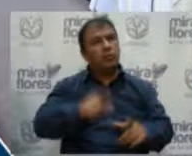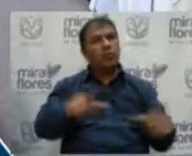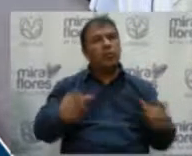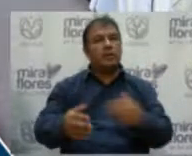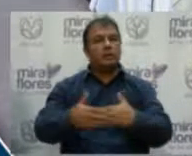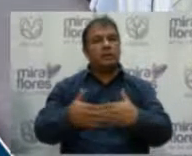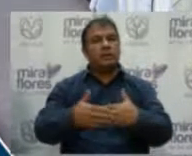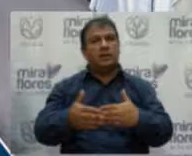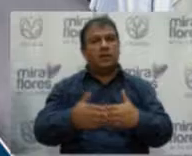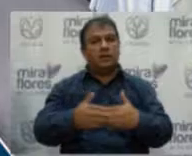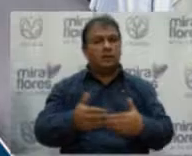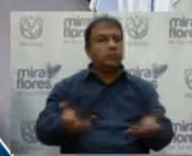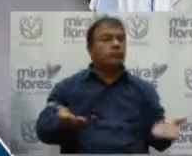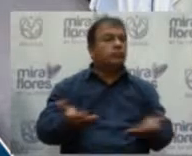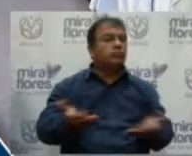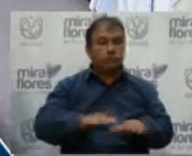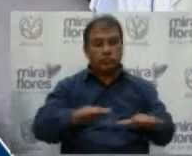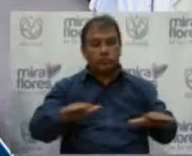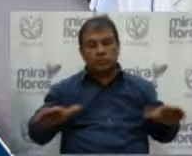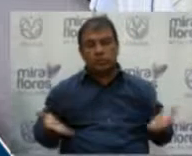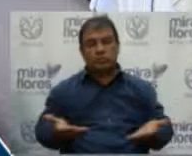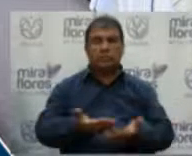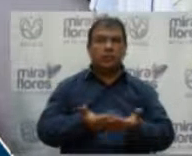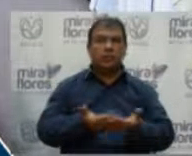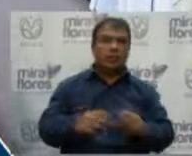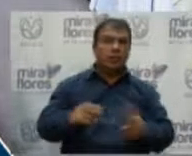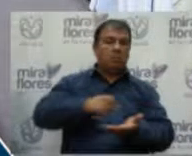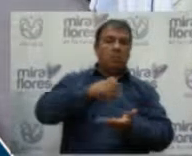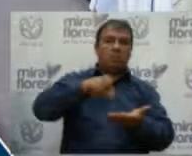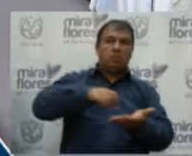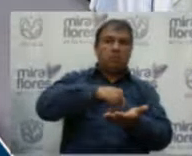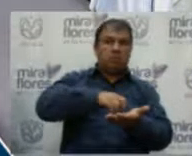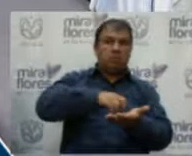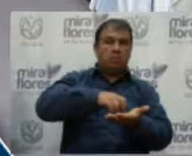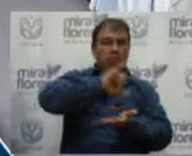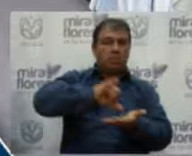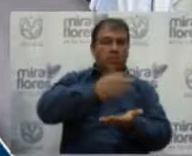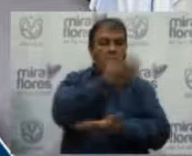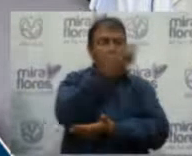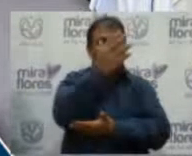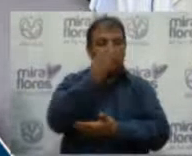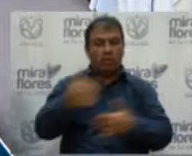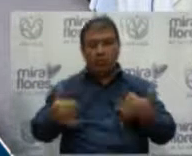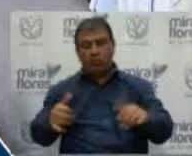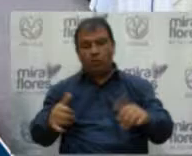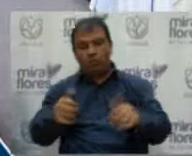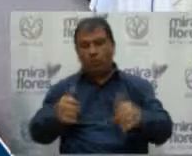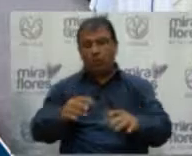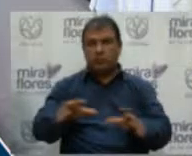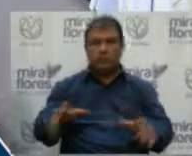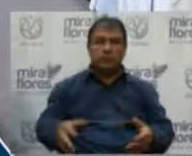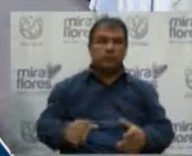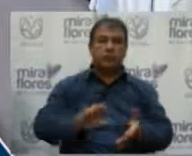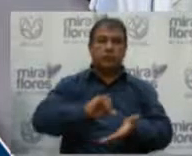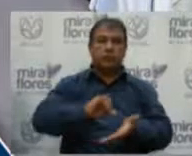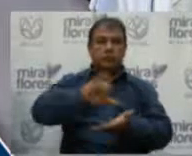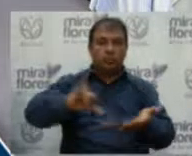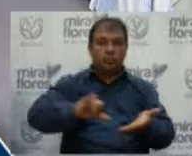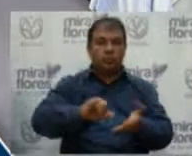cercano donde están los niños, algún sitio donde hay algún parque o hayan juegos, sitios de diversión